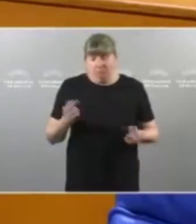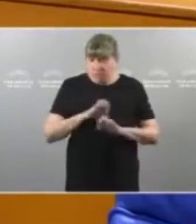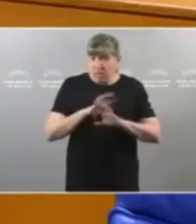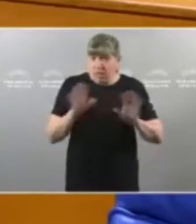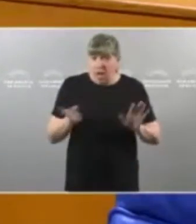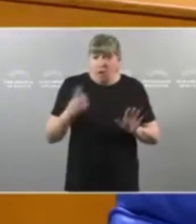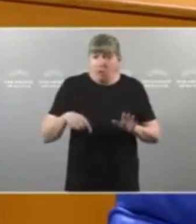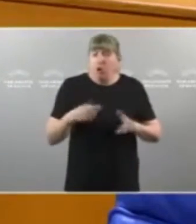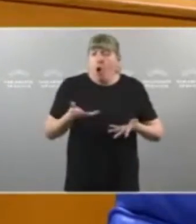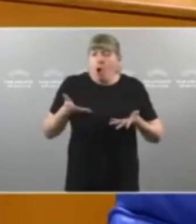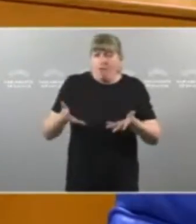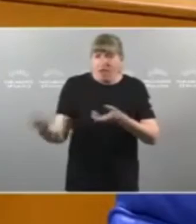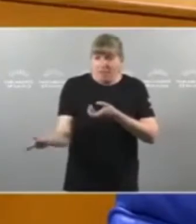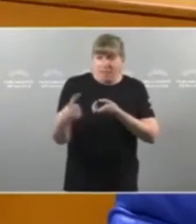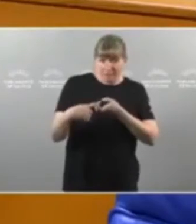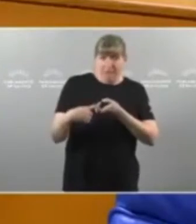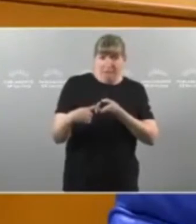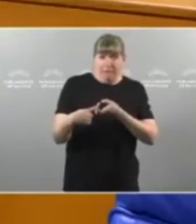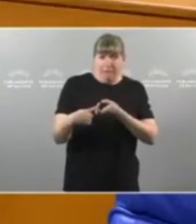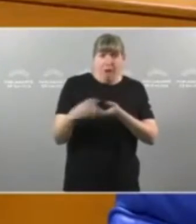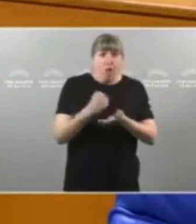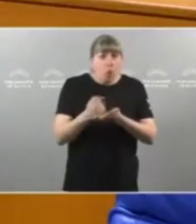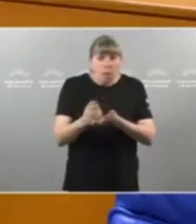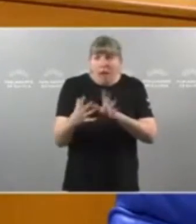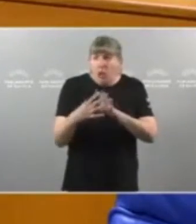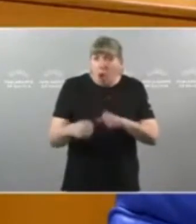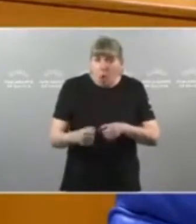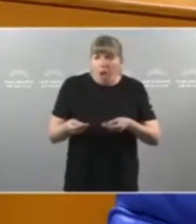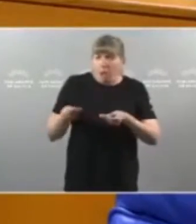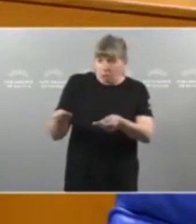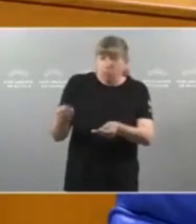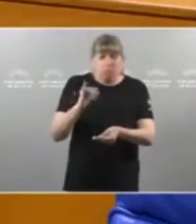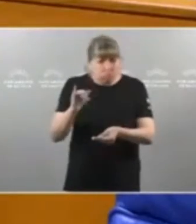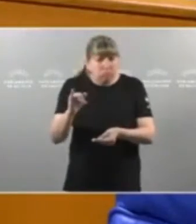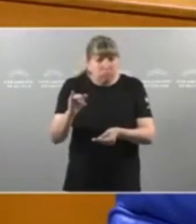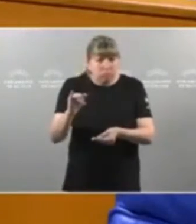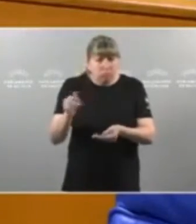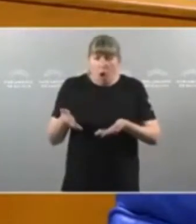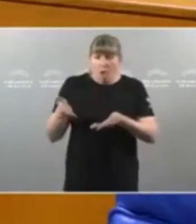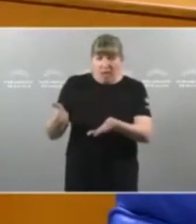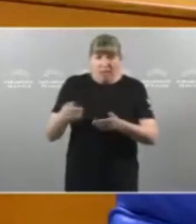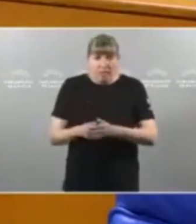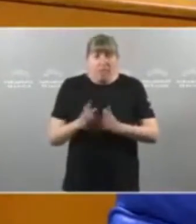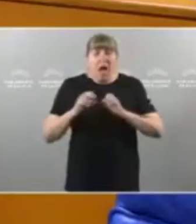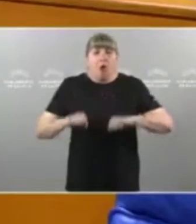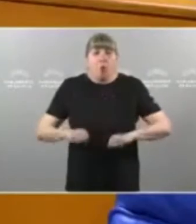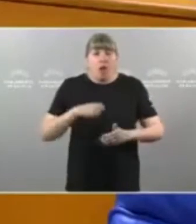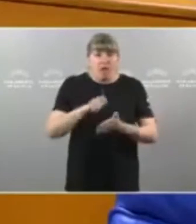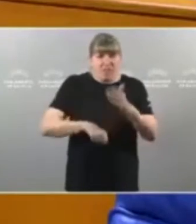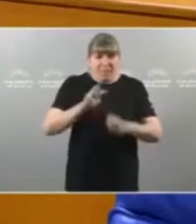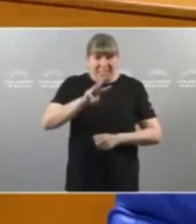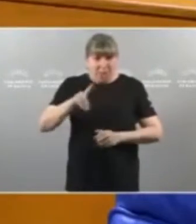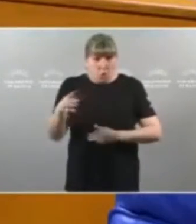ofrecemos a participar en ese documentos de acuerdo en esas conversas de acuerdo o acorde asignado 31 de marzo